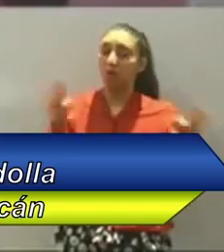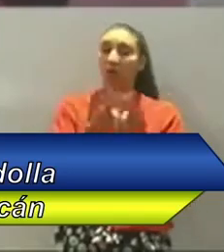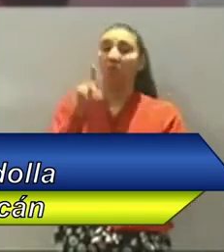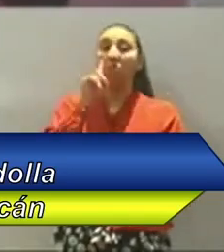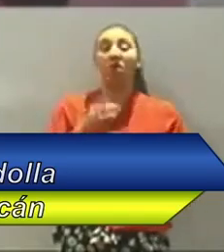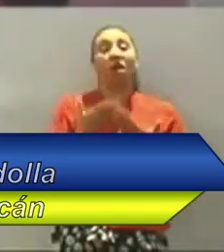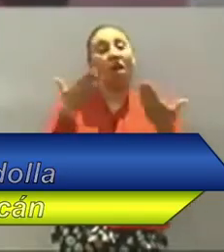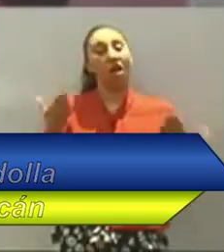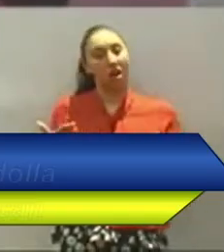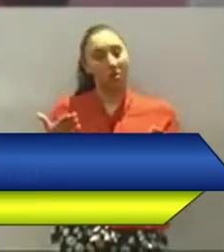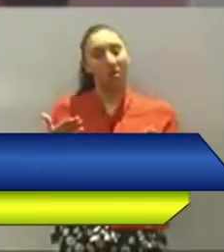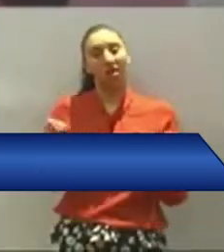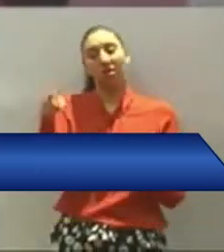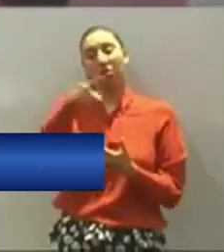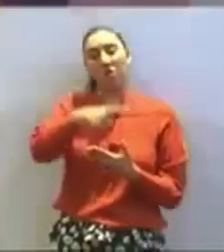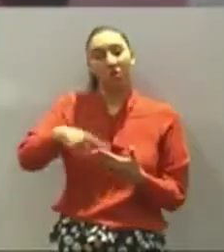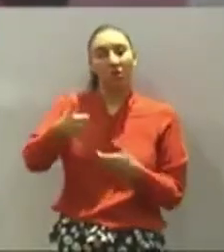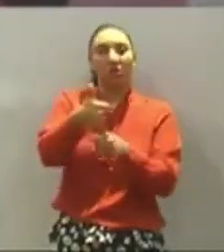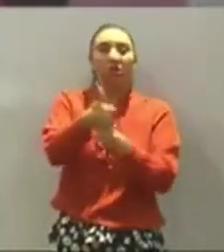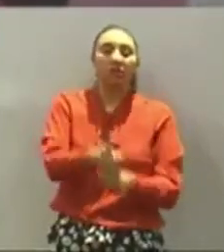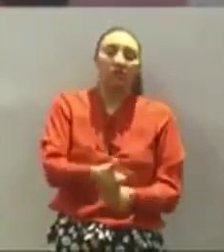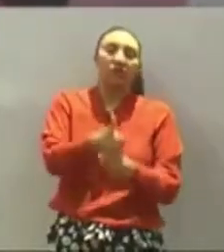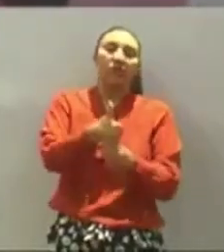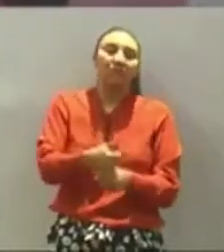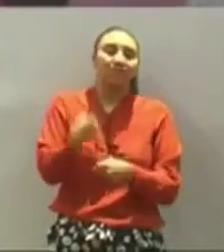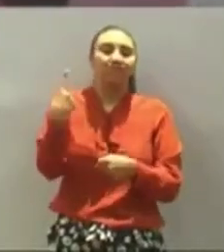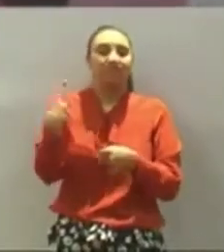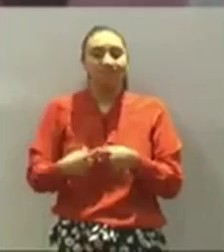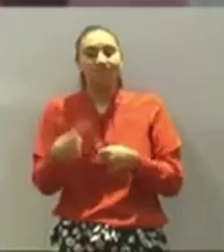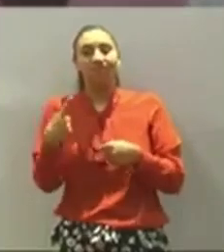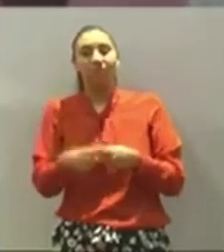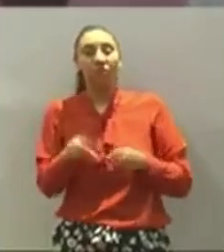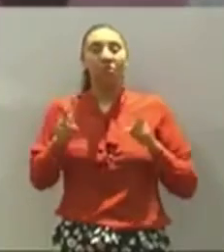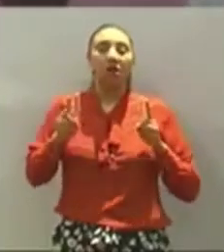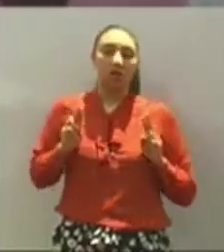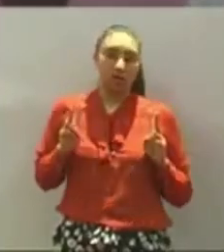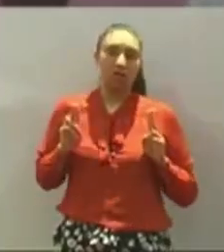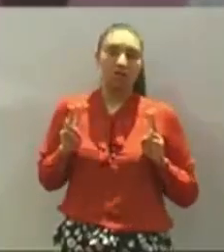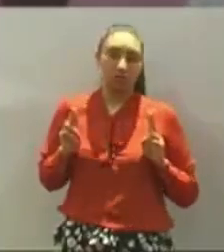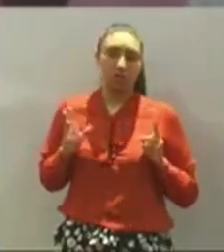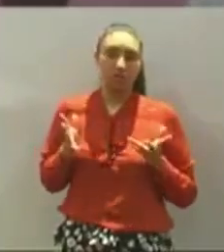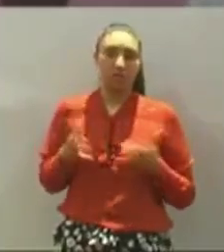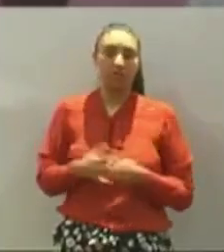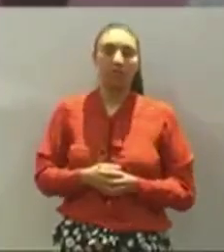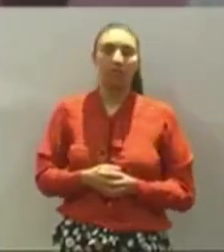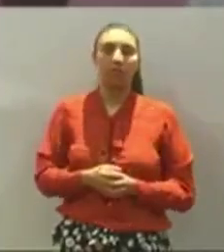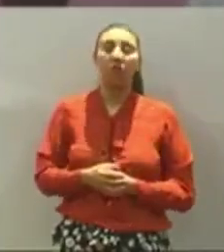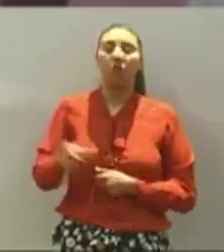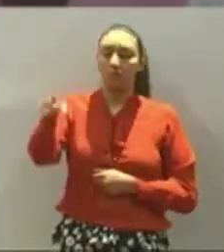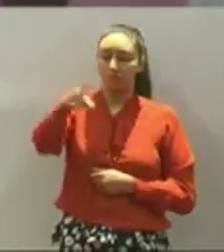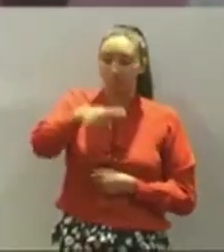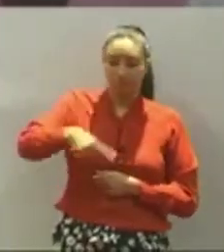como hoy, sufren de este padecimiento del cáncer. El mandatario estatal recordó que con